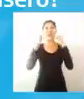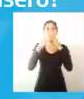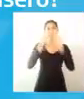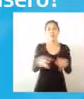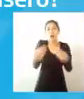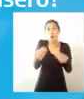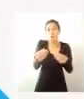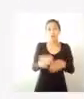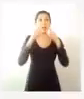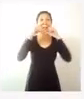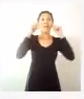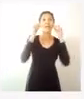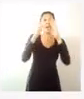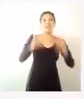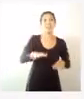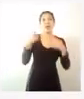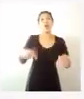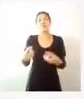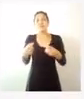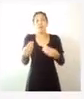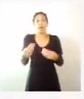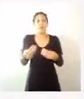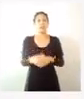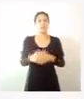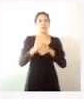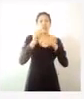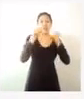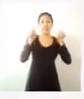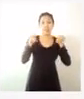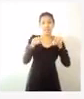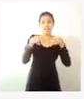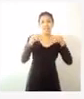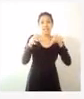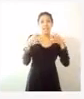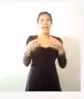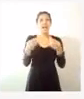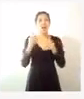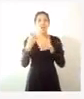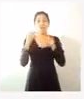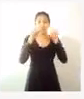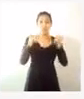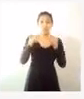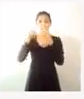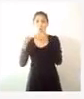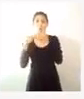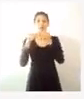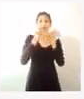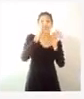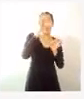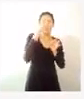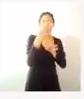tu barbijo casero. ¿Qué elementos necesito para hacer mi barbijo? Dos cuadrados de tela de algodón de 45 centímetros,